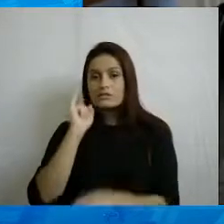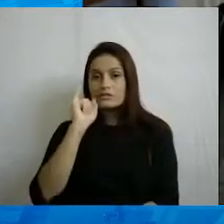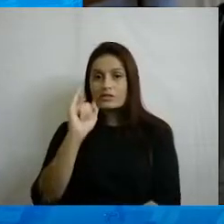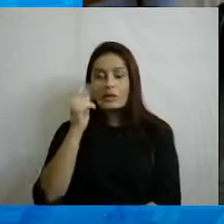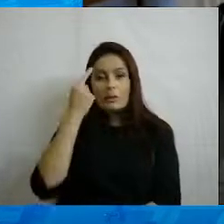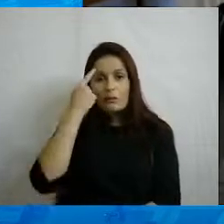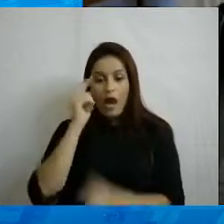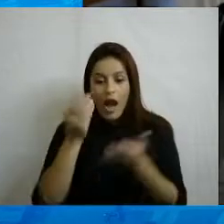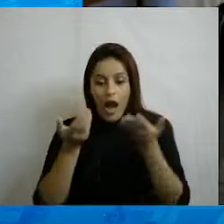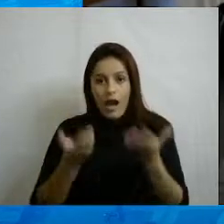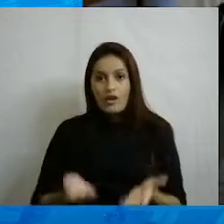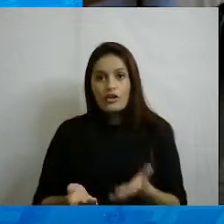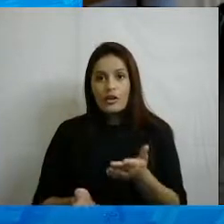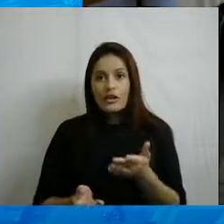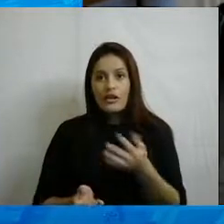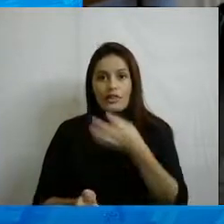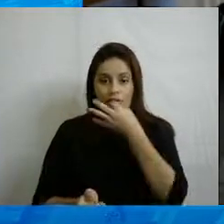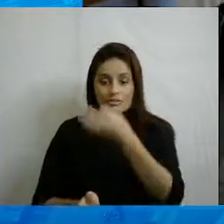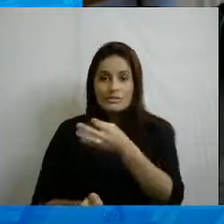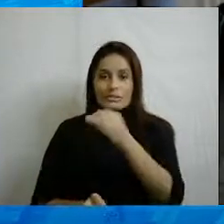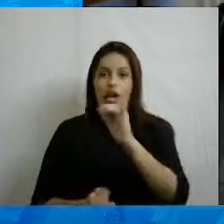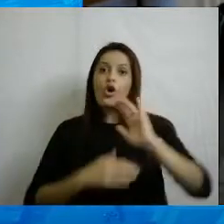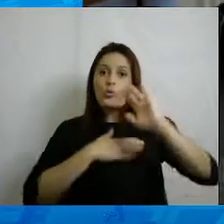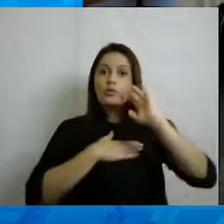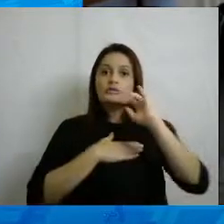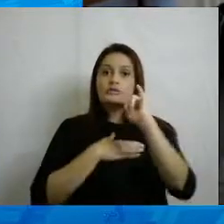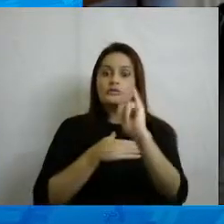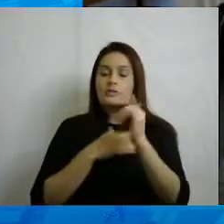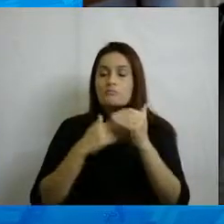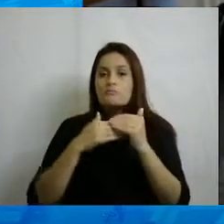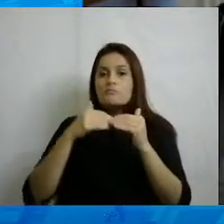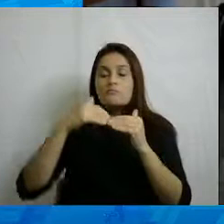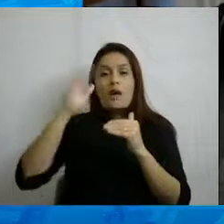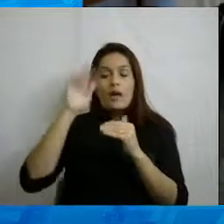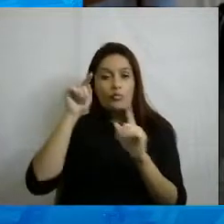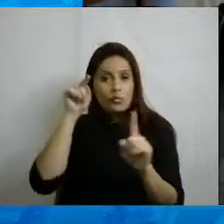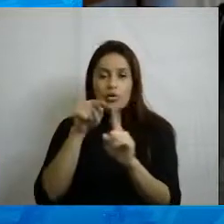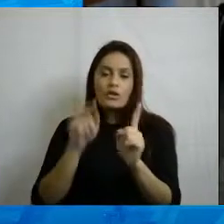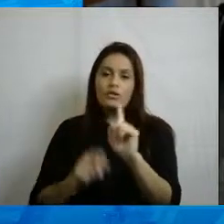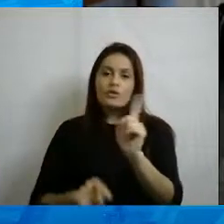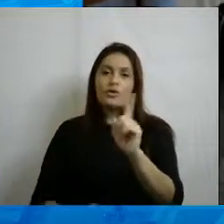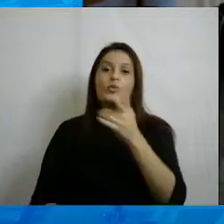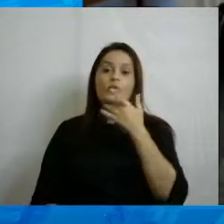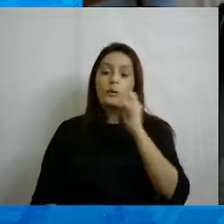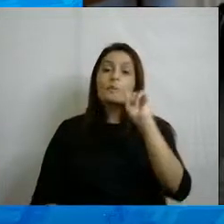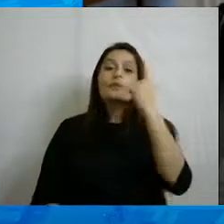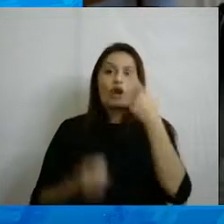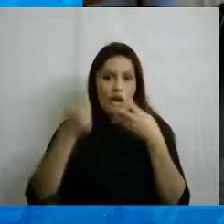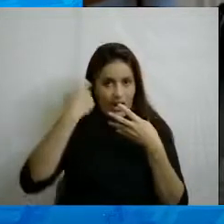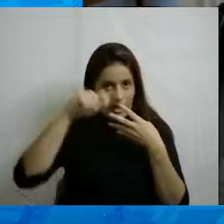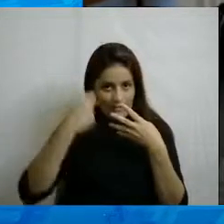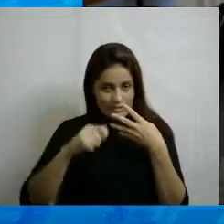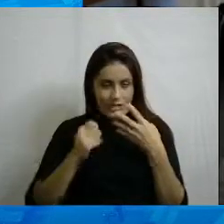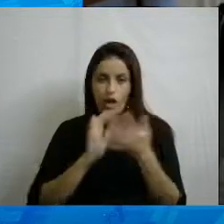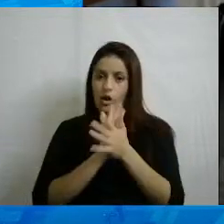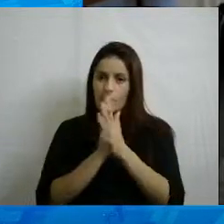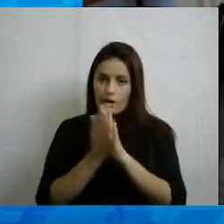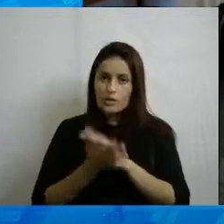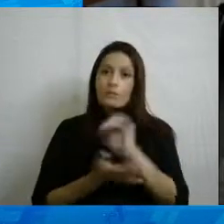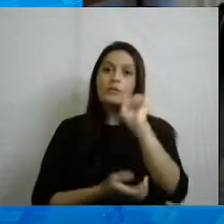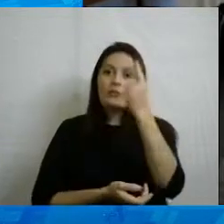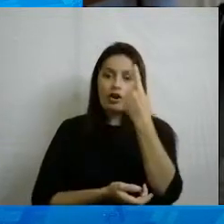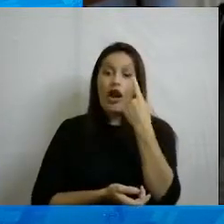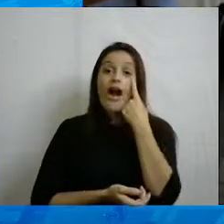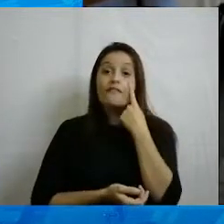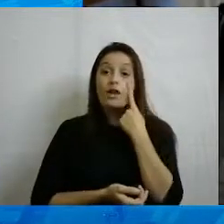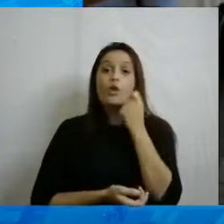no podría desde ya comprometerme a algo más detallado, porque hay que revisar los planos, hay que revisar cuál es nuestro